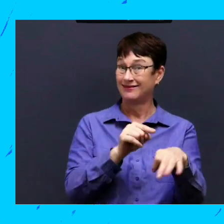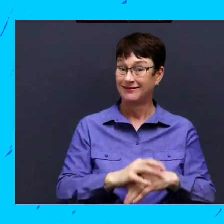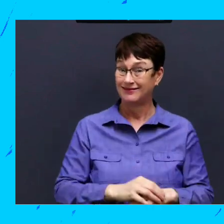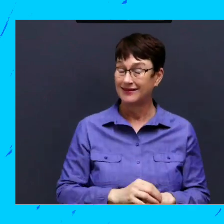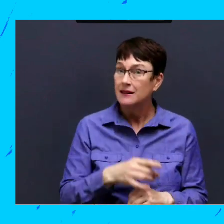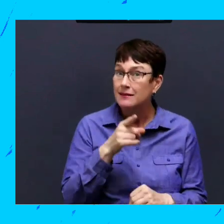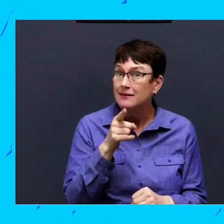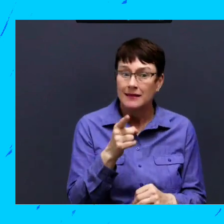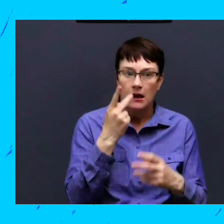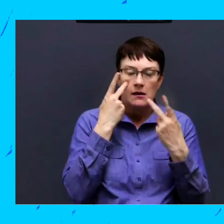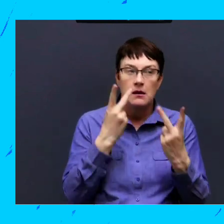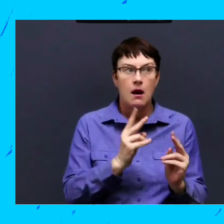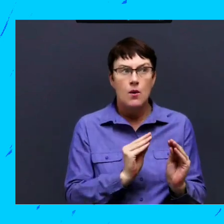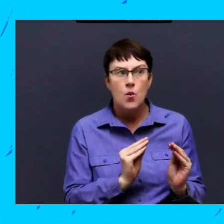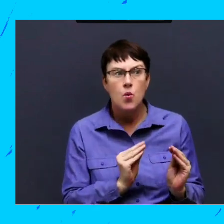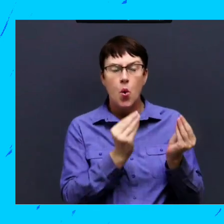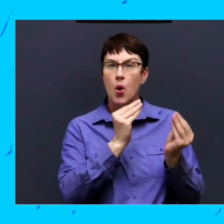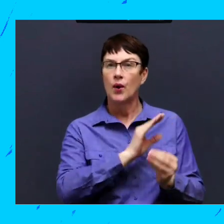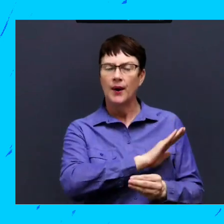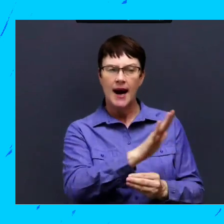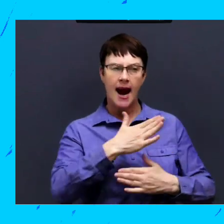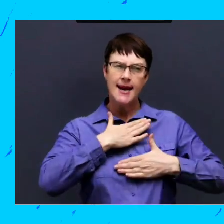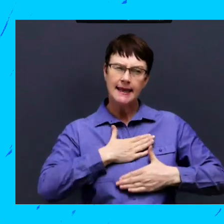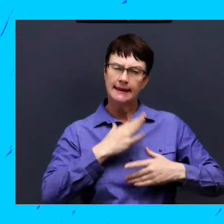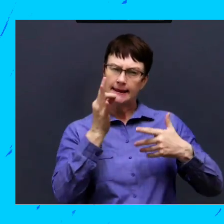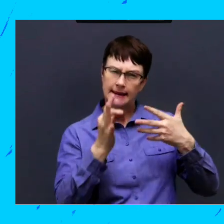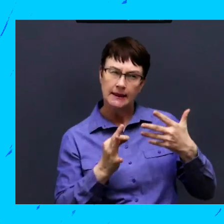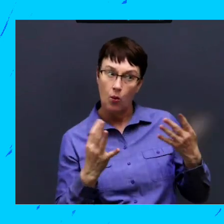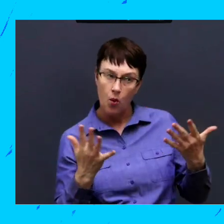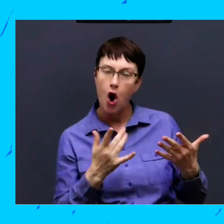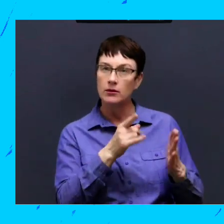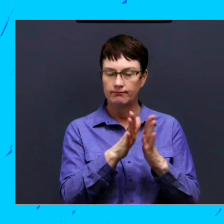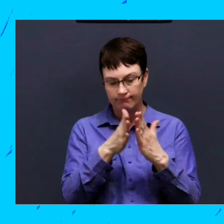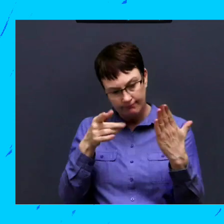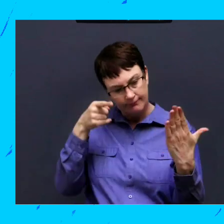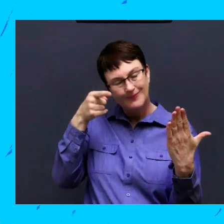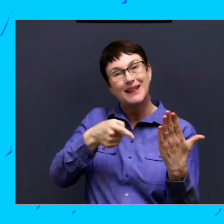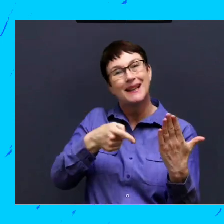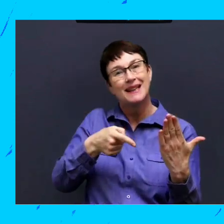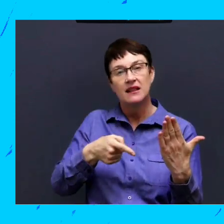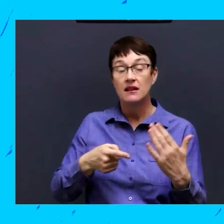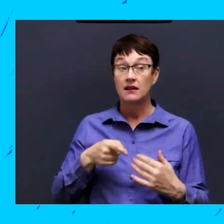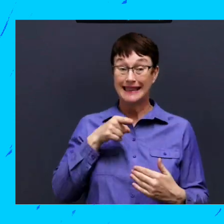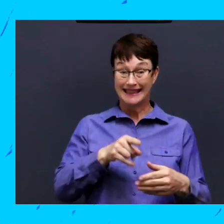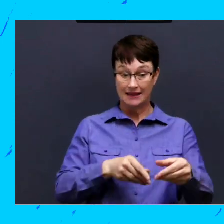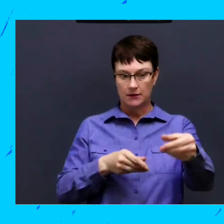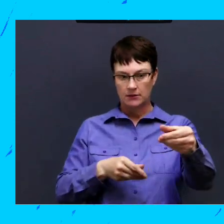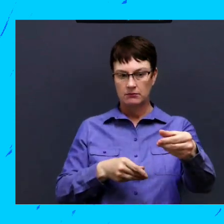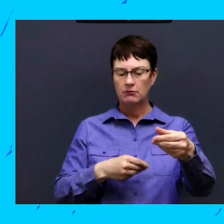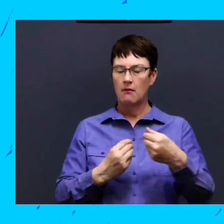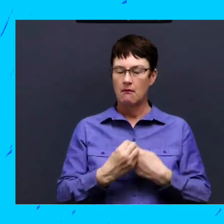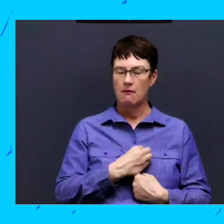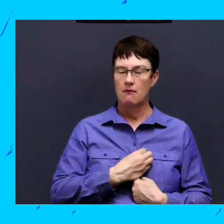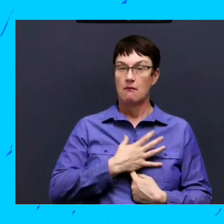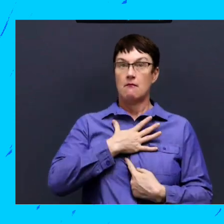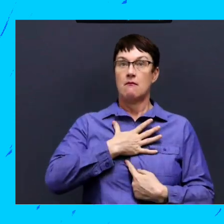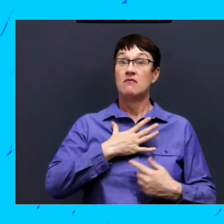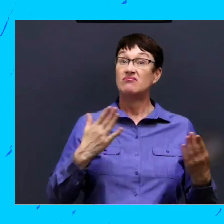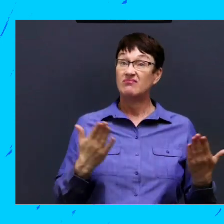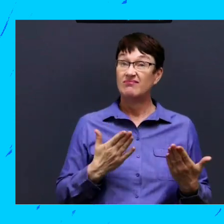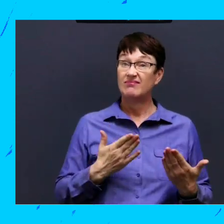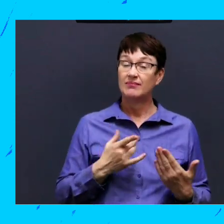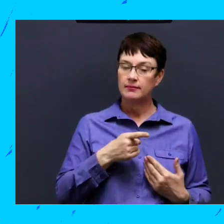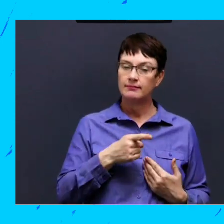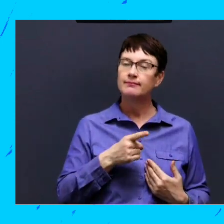es muy importante para los jóvenes y adolescentes. Entonces, ¿qué es lo que es muy importante en esta directiva? Es el origen.